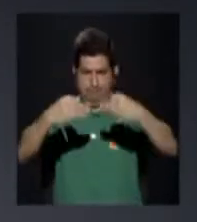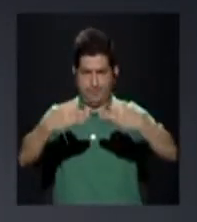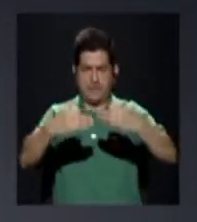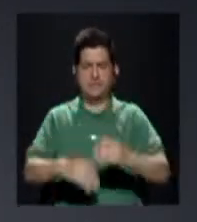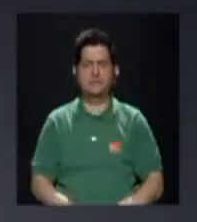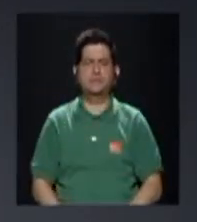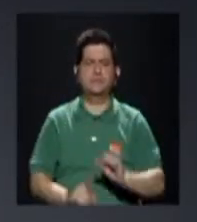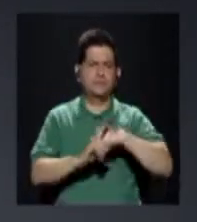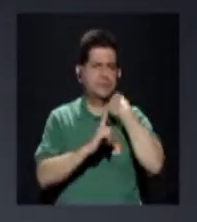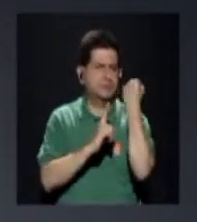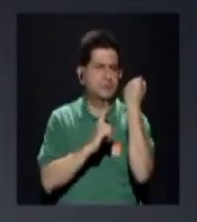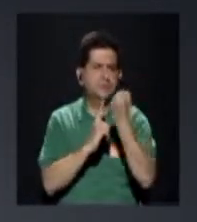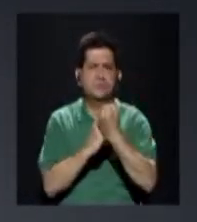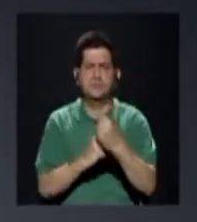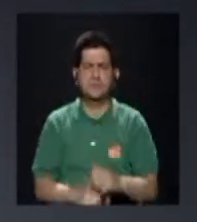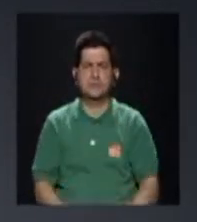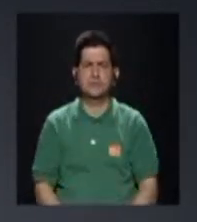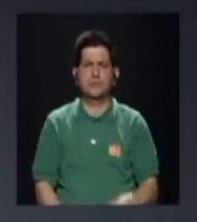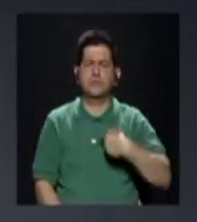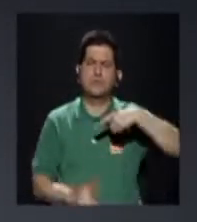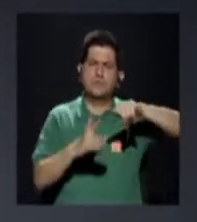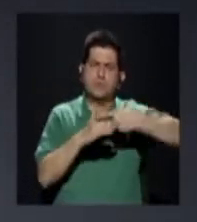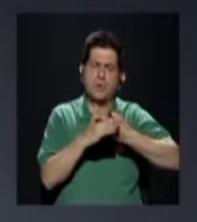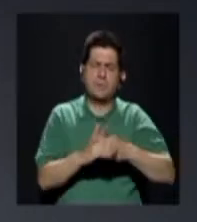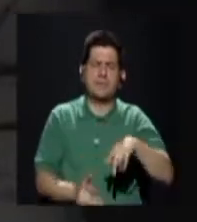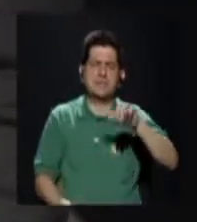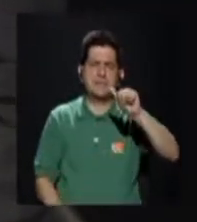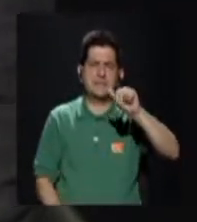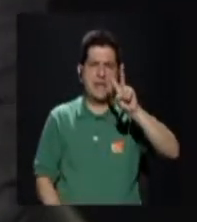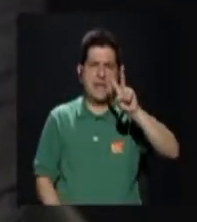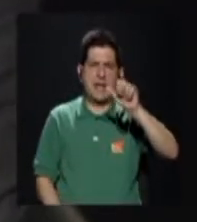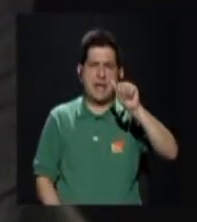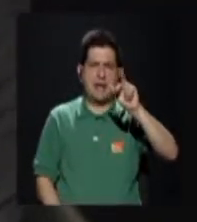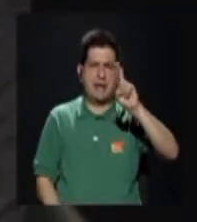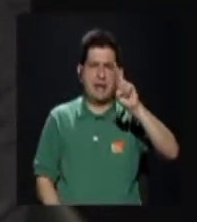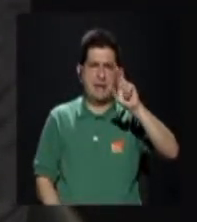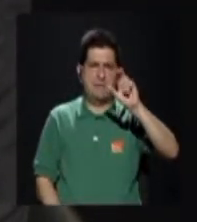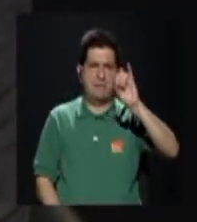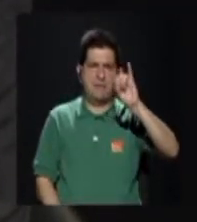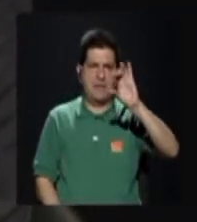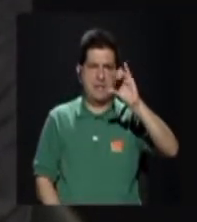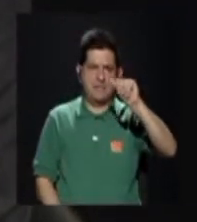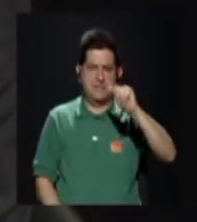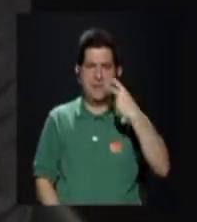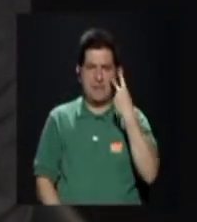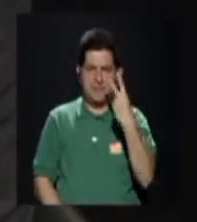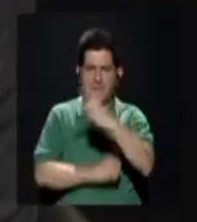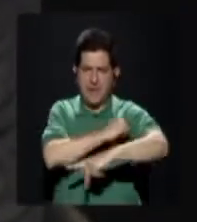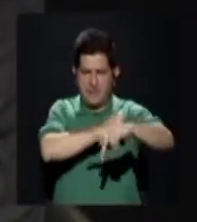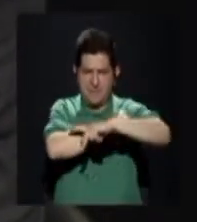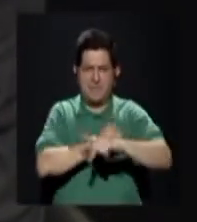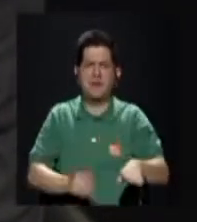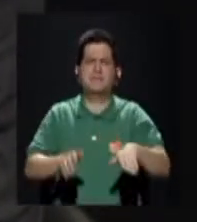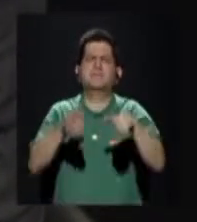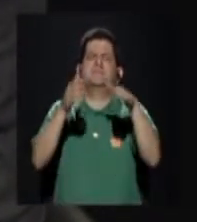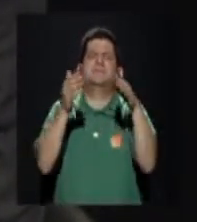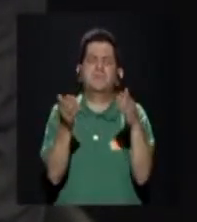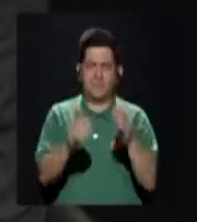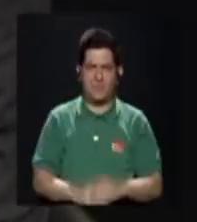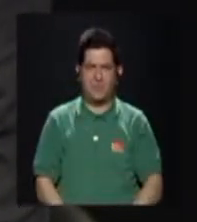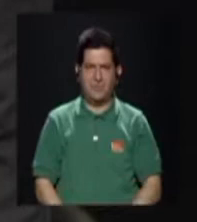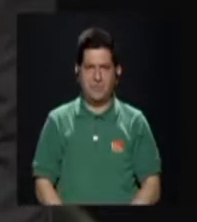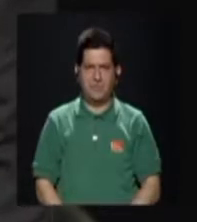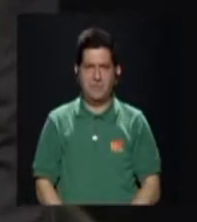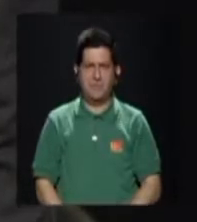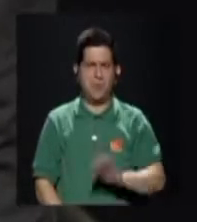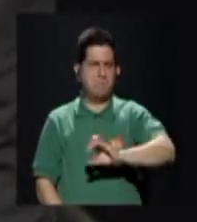de cuestiones que había que... Yo comencé con la avaricia. Sí, señor. Ya este país, ¿cómo puede ser que se maneje